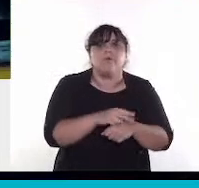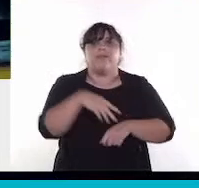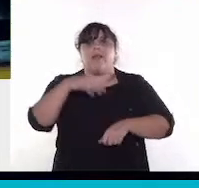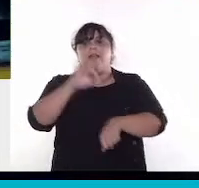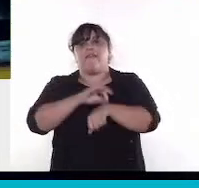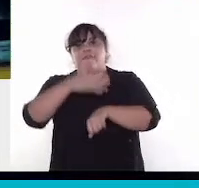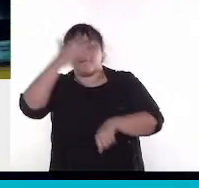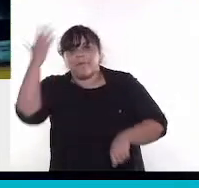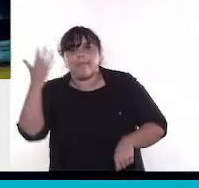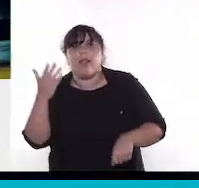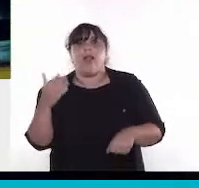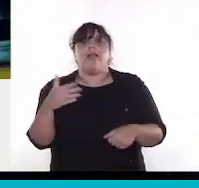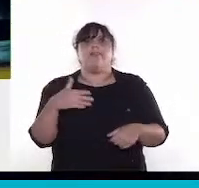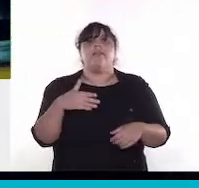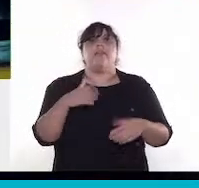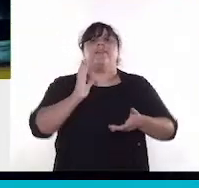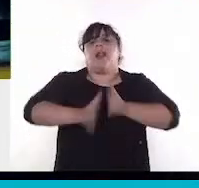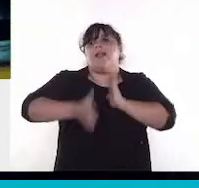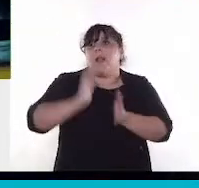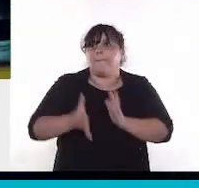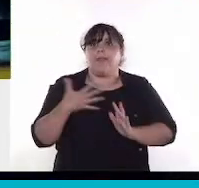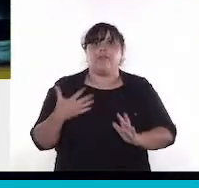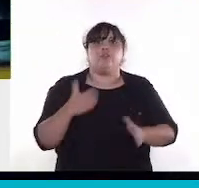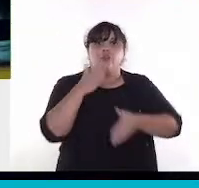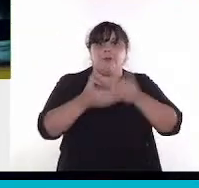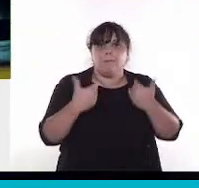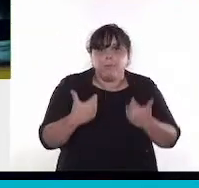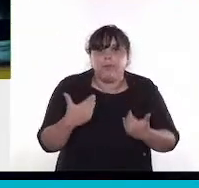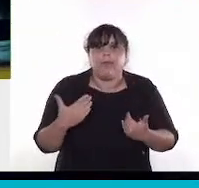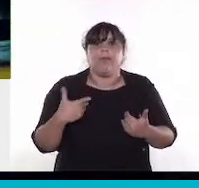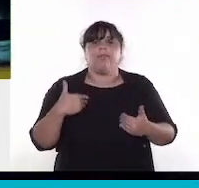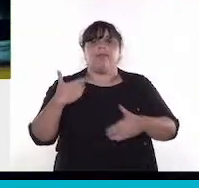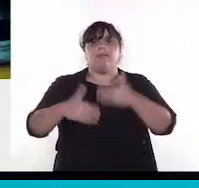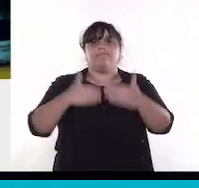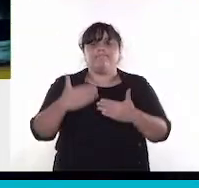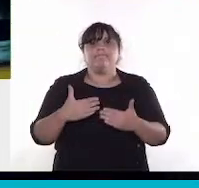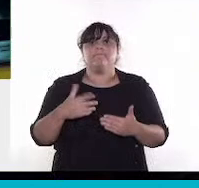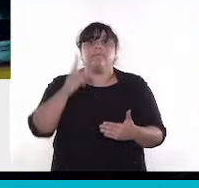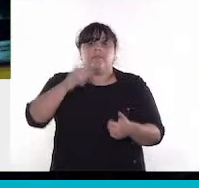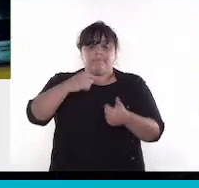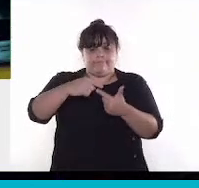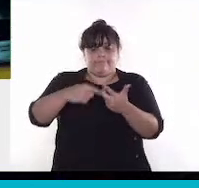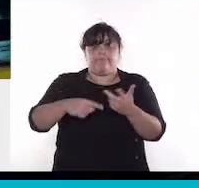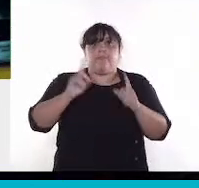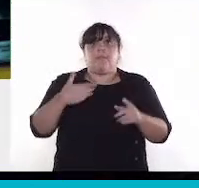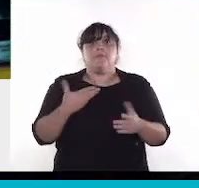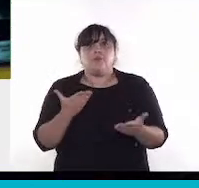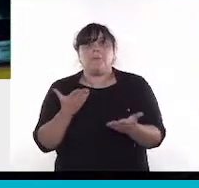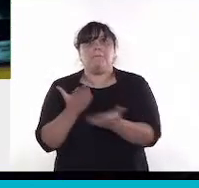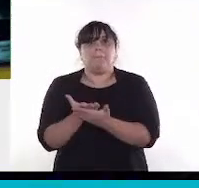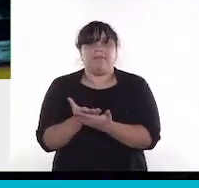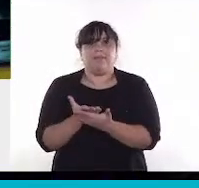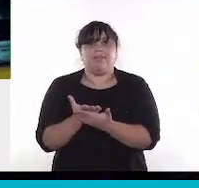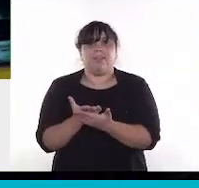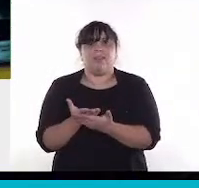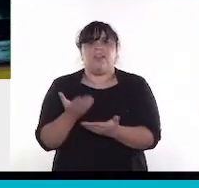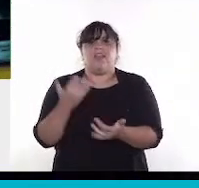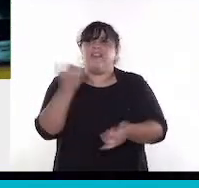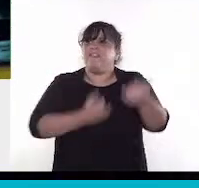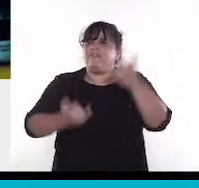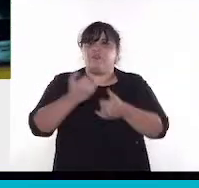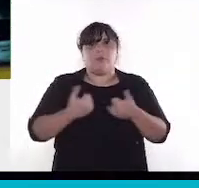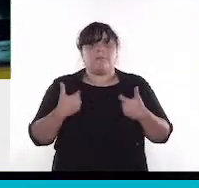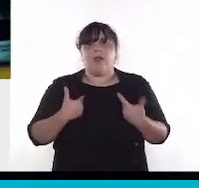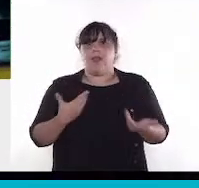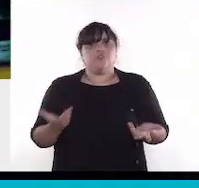el acceso oportuno a los tratamientos y demás, es que yo pedí poder conocer esta información al